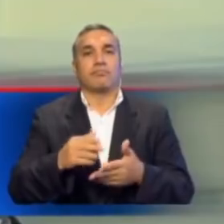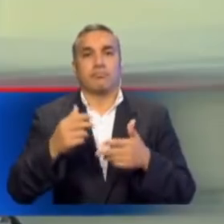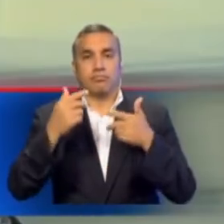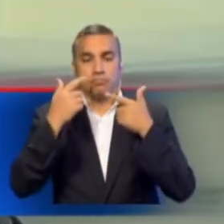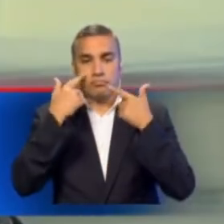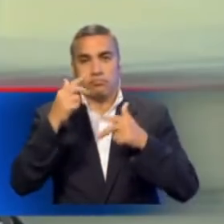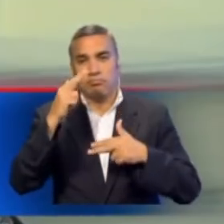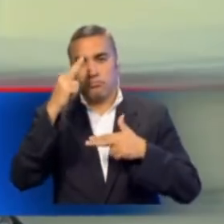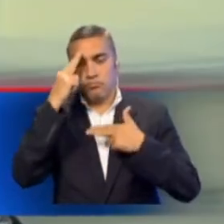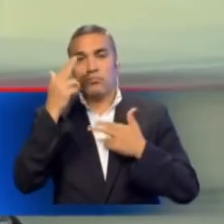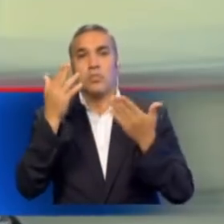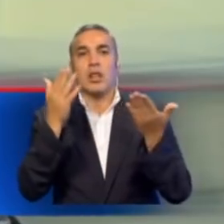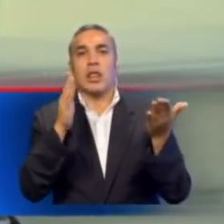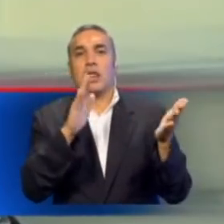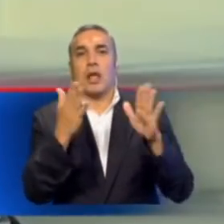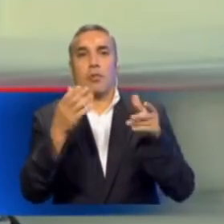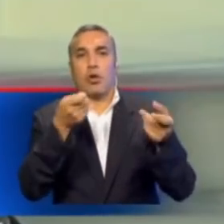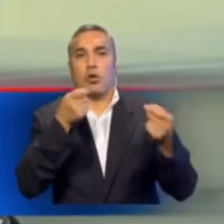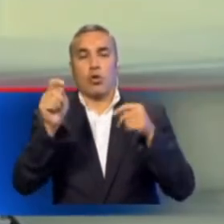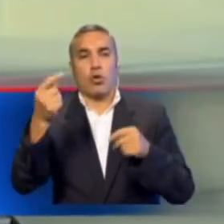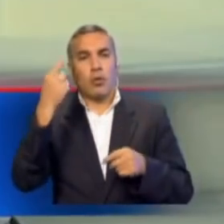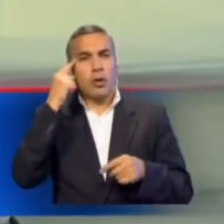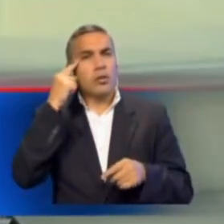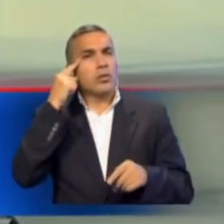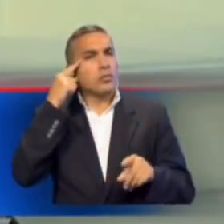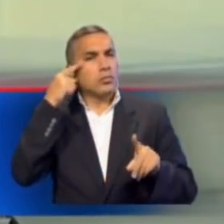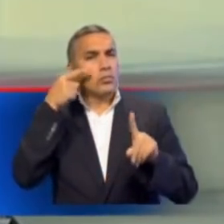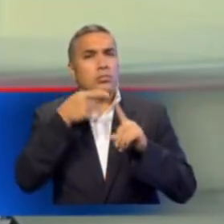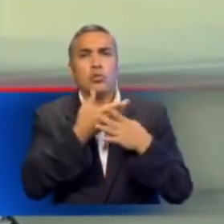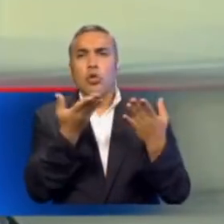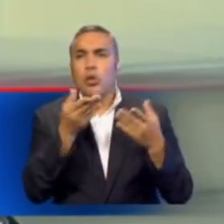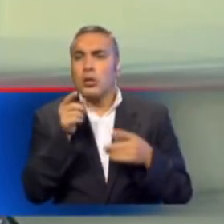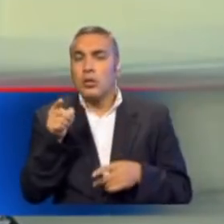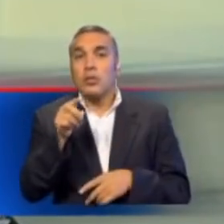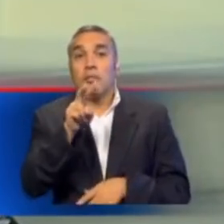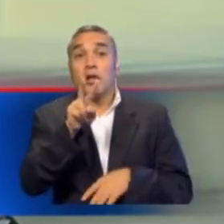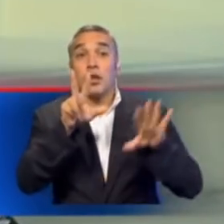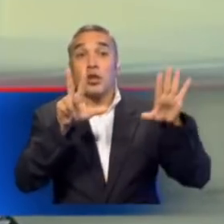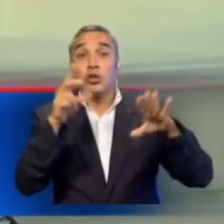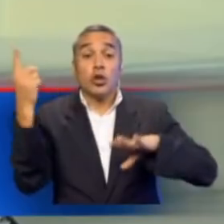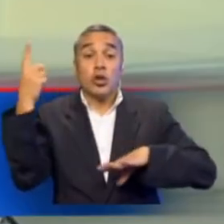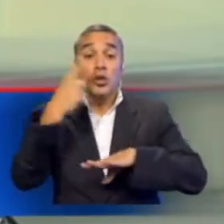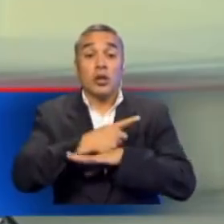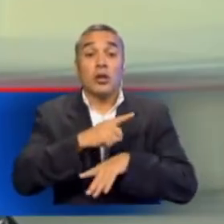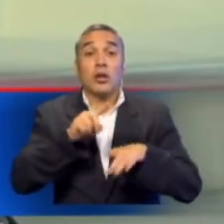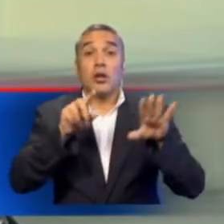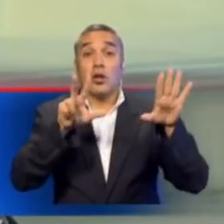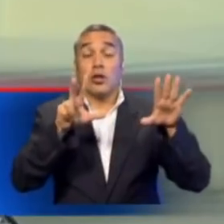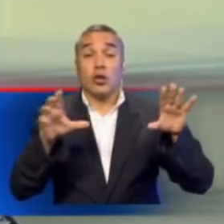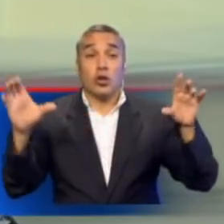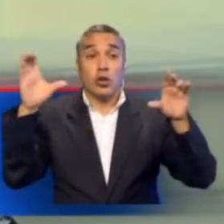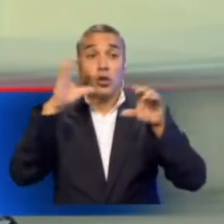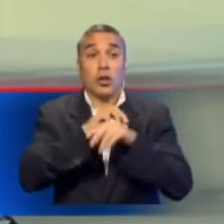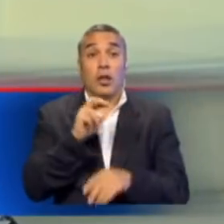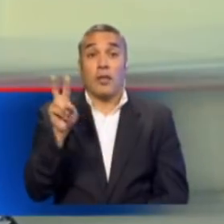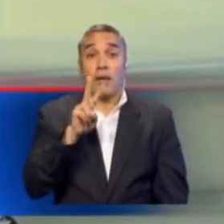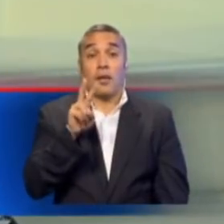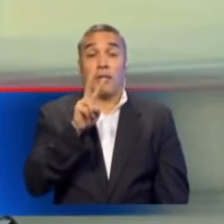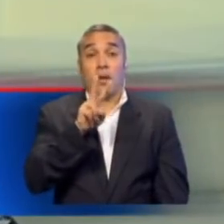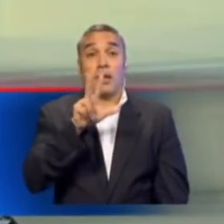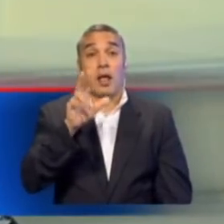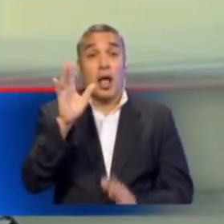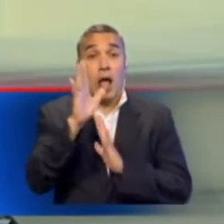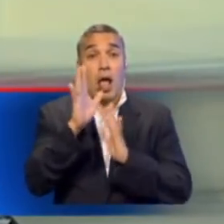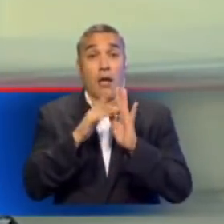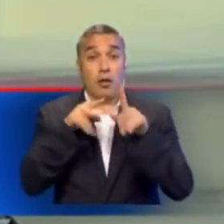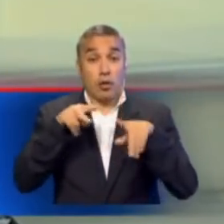excepción. Estas medidas son focalizadas, el estado de excepción por 28 días desde las 20 horas del día viernes 23 de